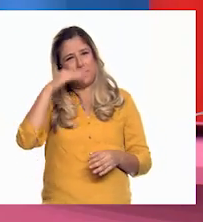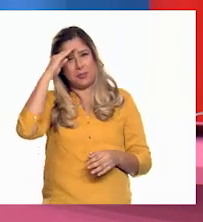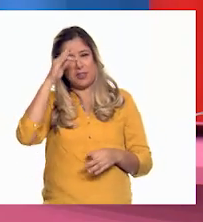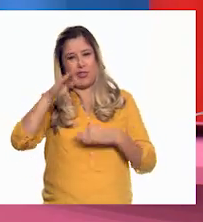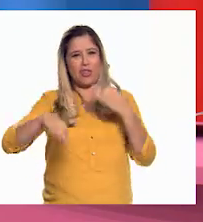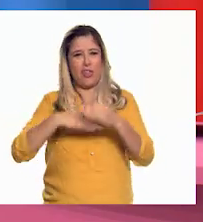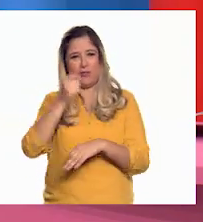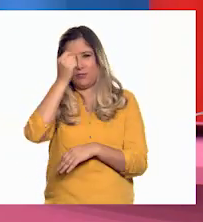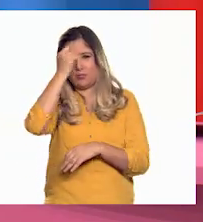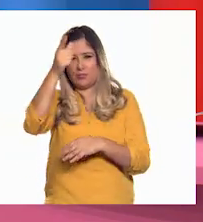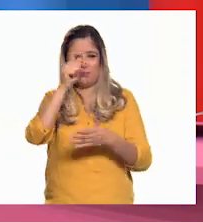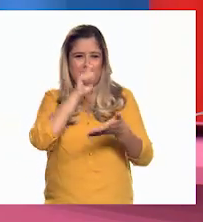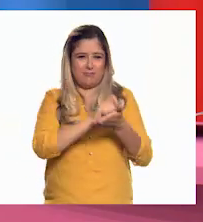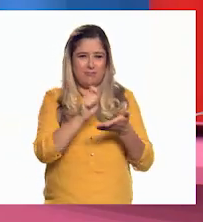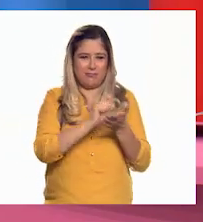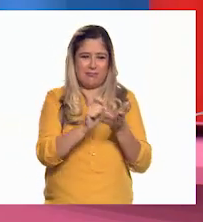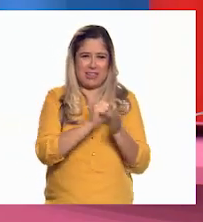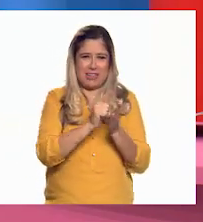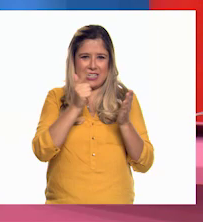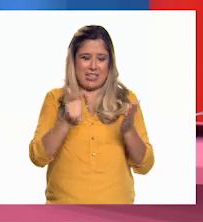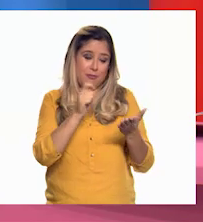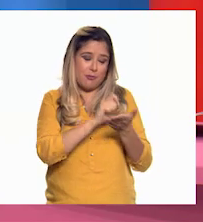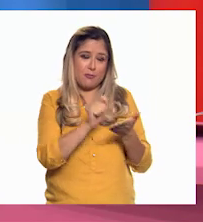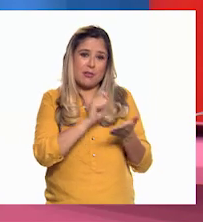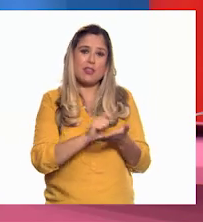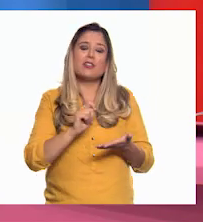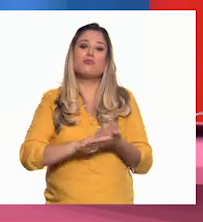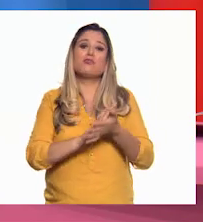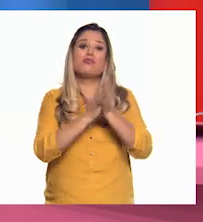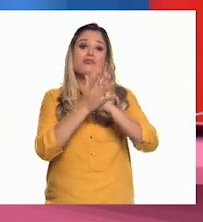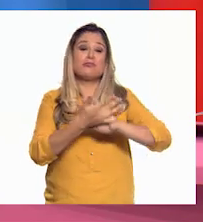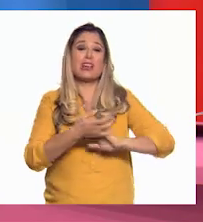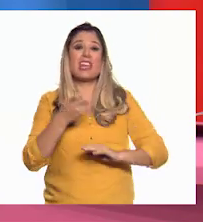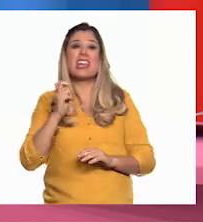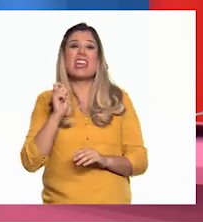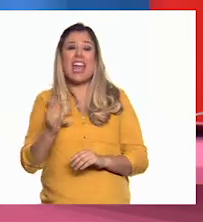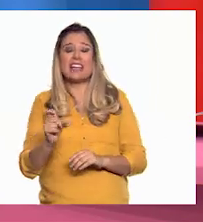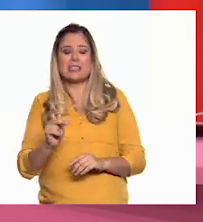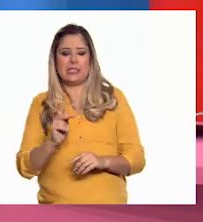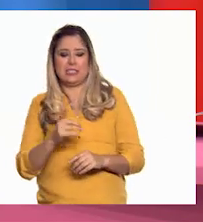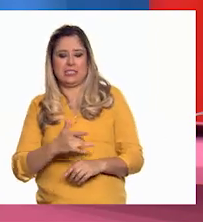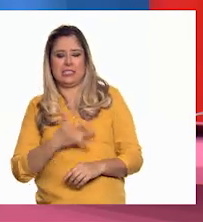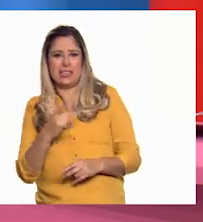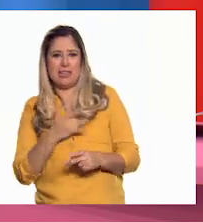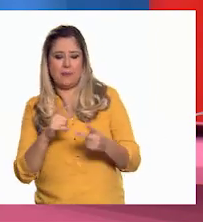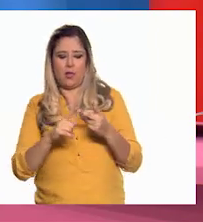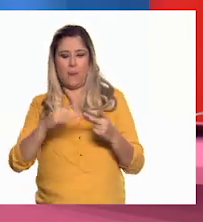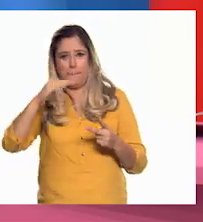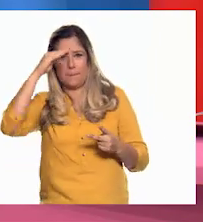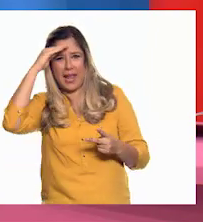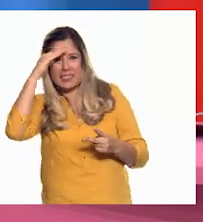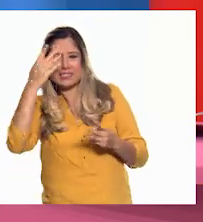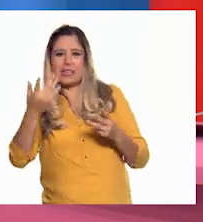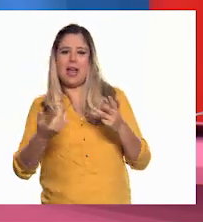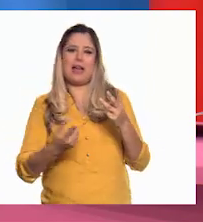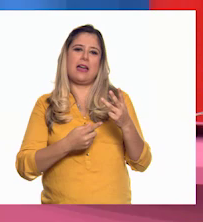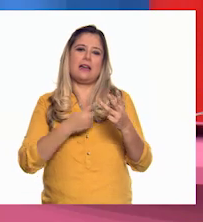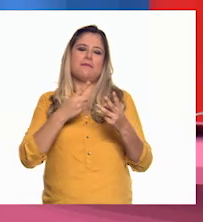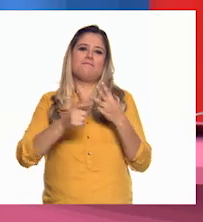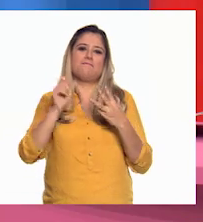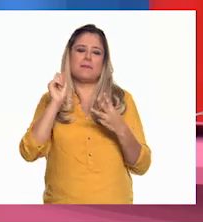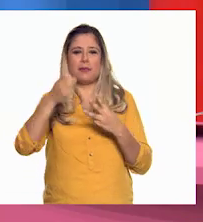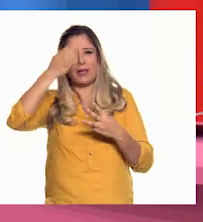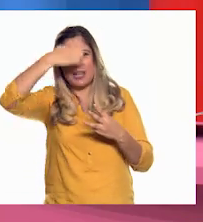artistas, entre ellos los escritores y las escritoras, producen sus obras a partir de sus sentimientos, de sus pensamientos y también pues